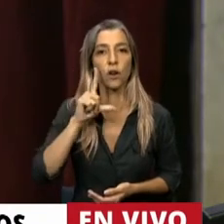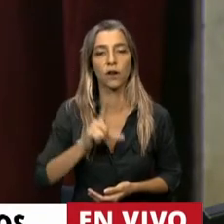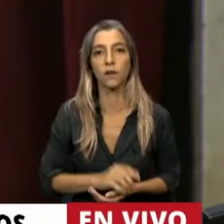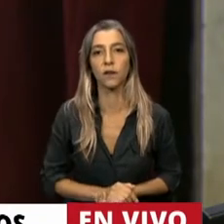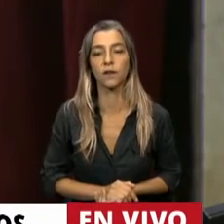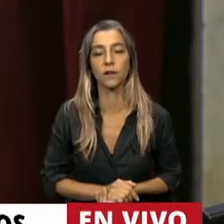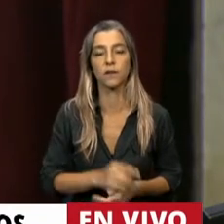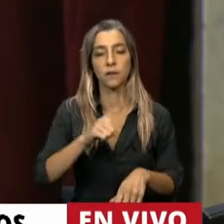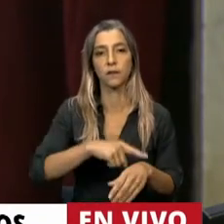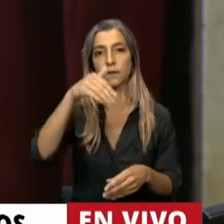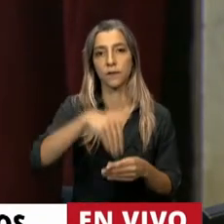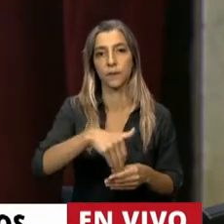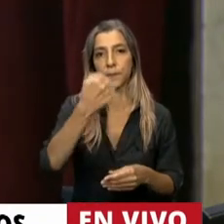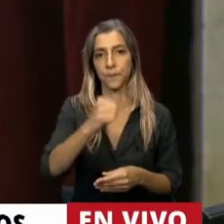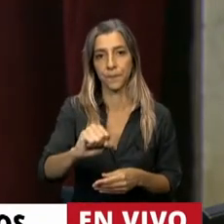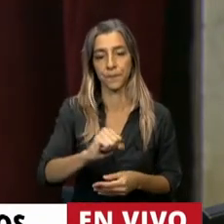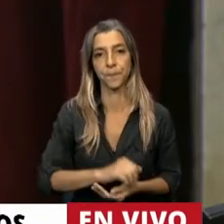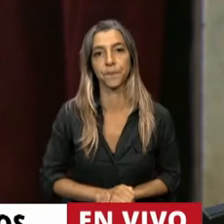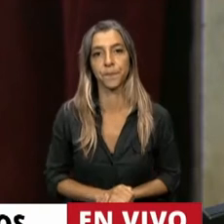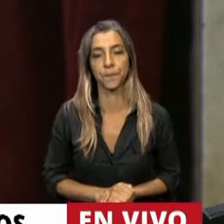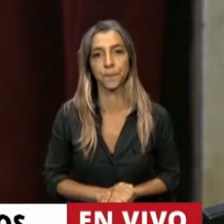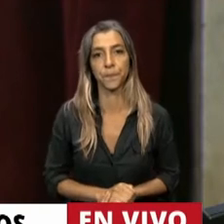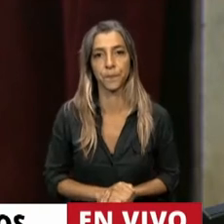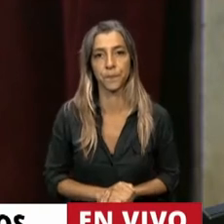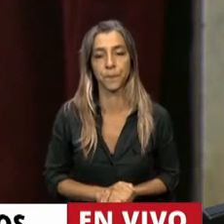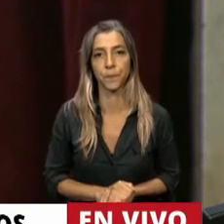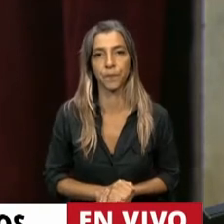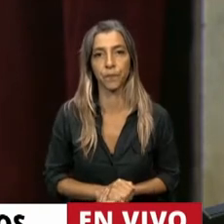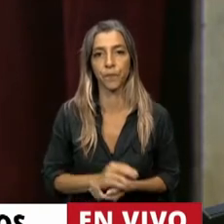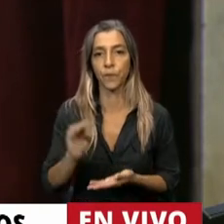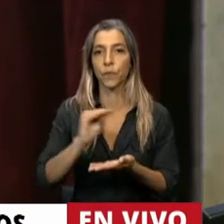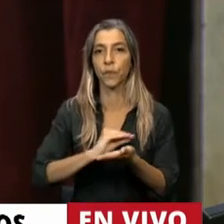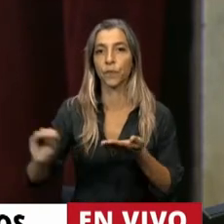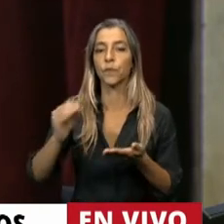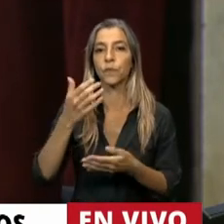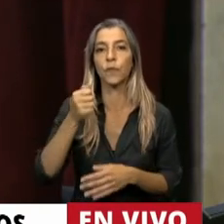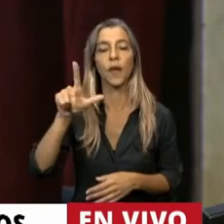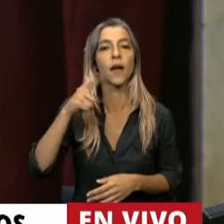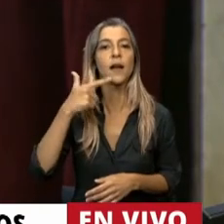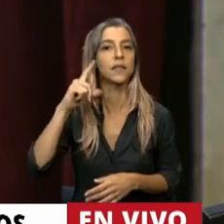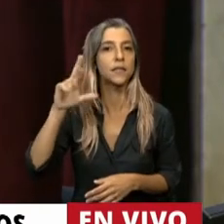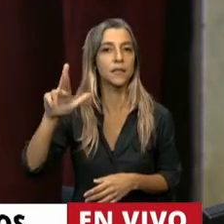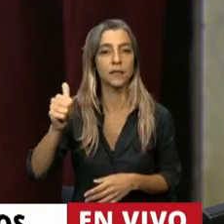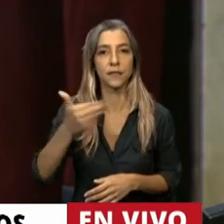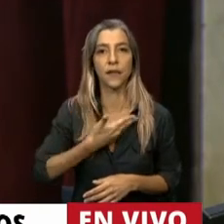ausente a la hora de votar diputada alcira figueroa